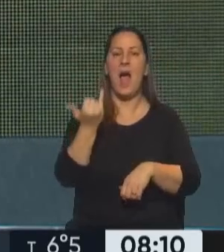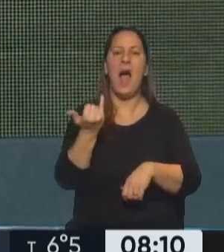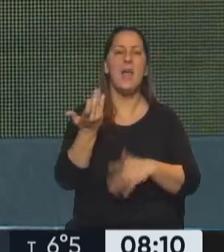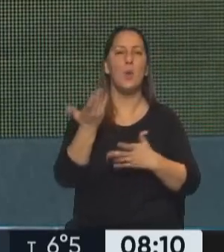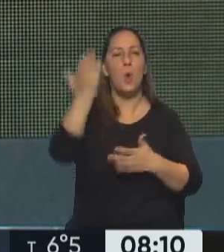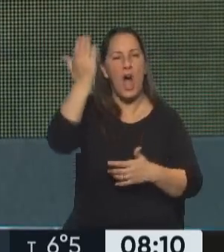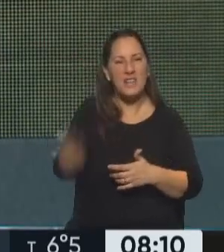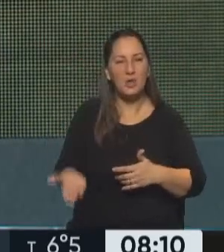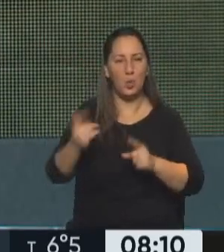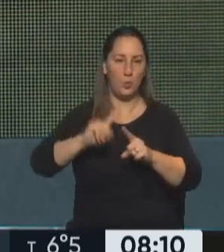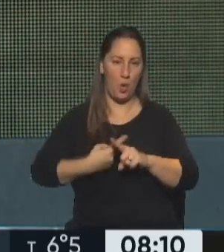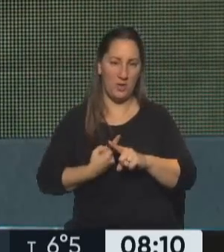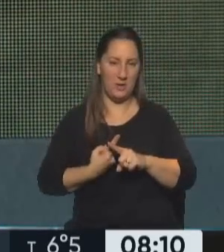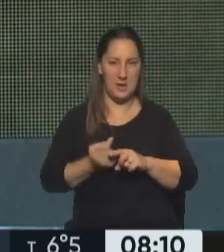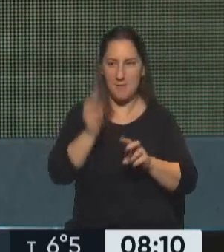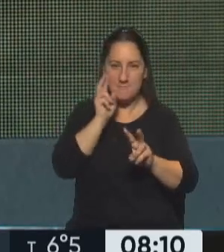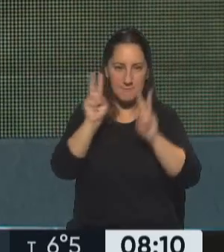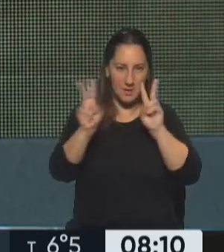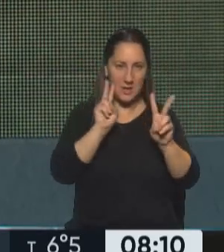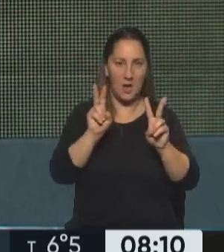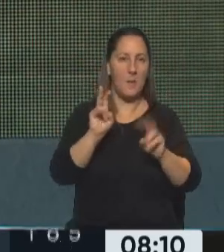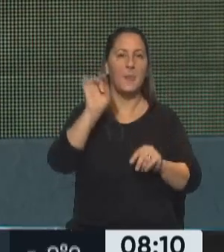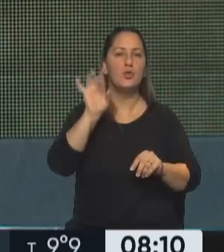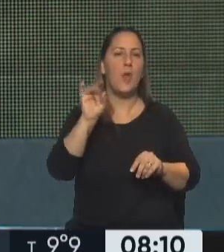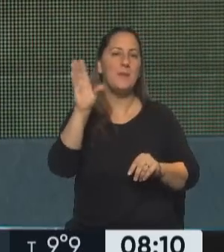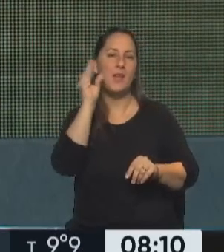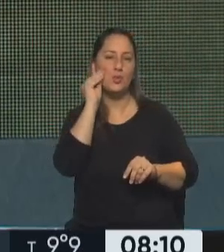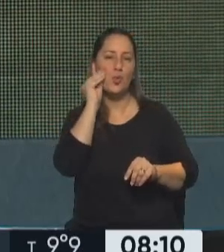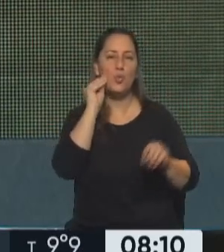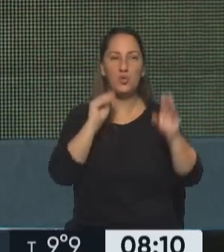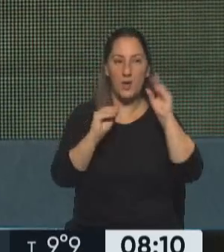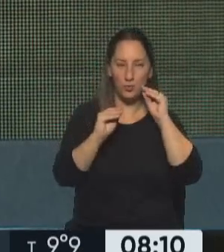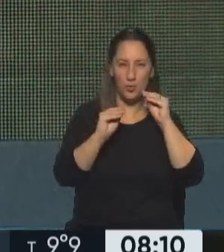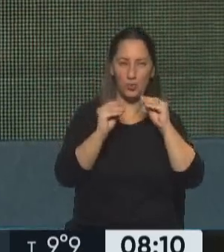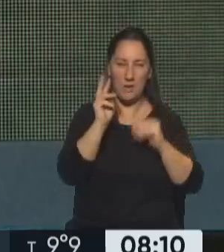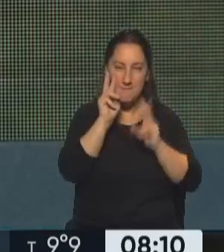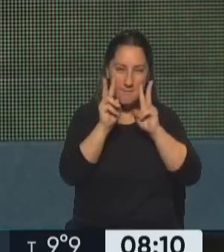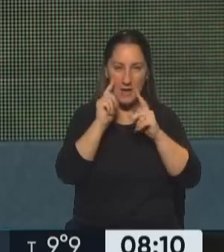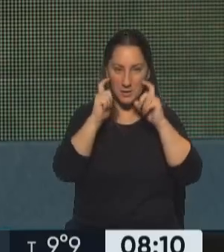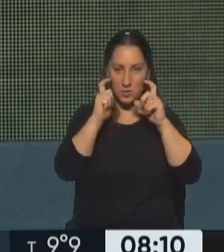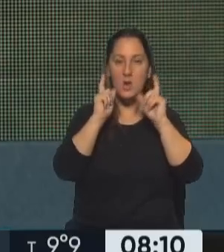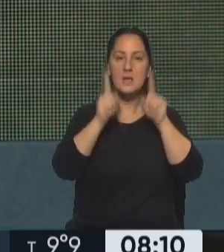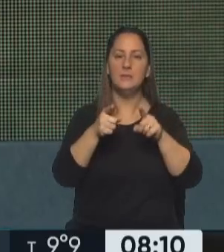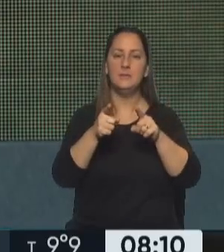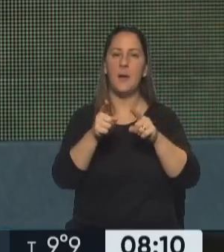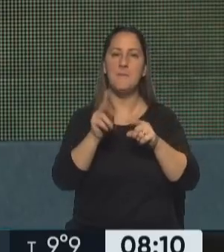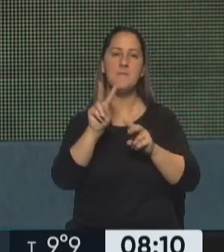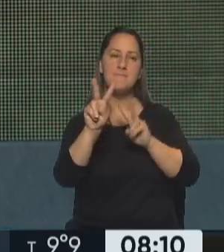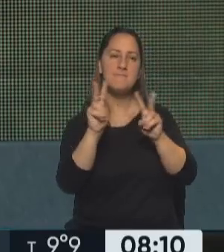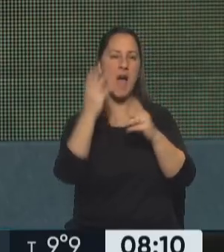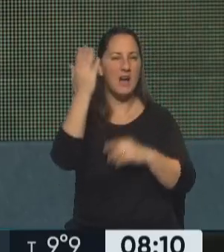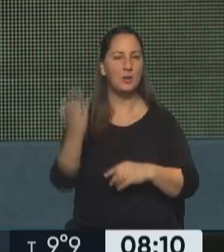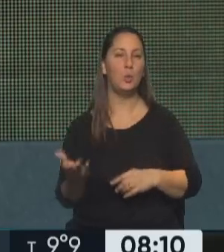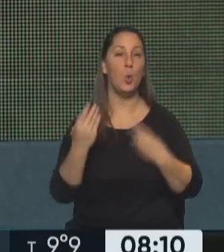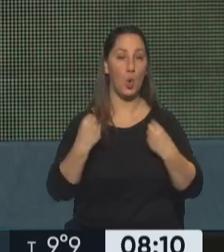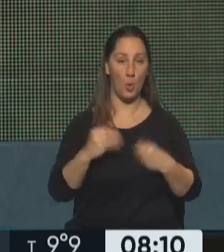políticos y en política se mira mucho, no solo se escuchan las palabras, sino también se mira mucho los gestos.